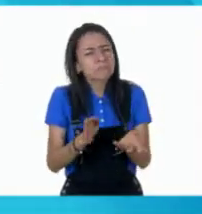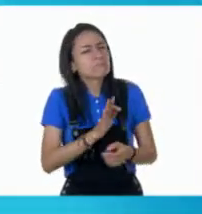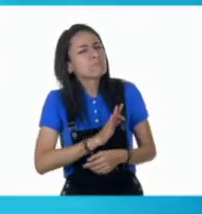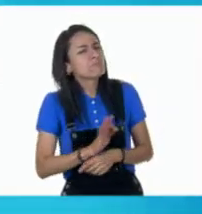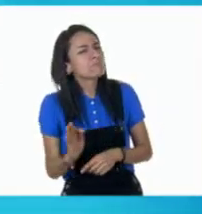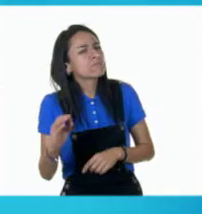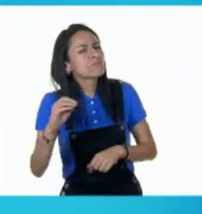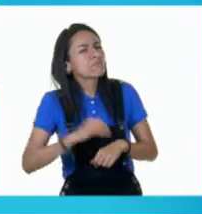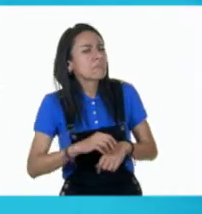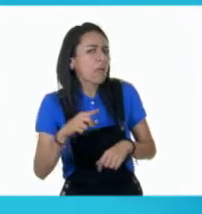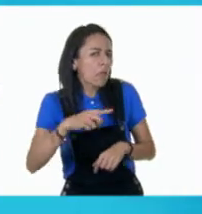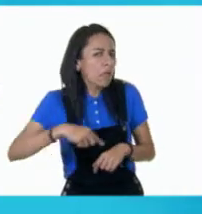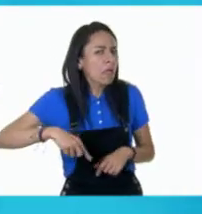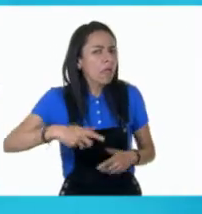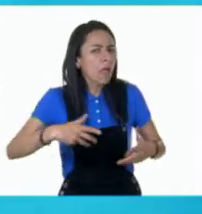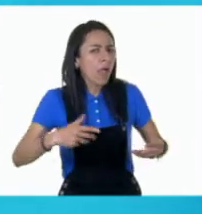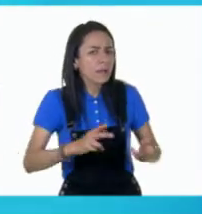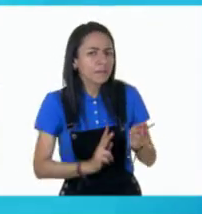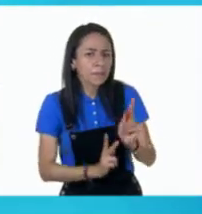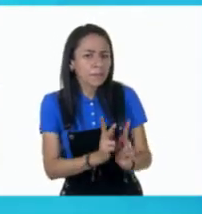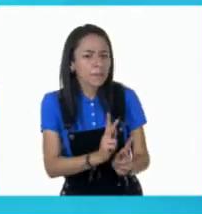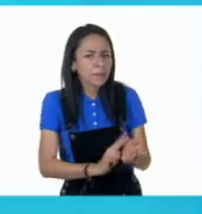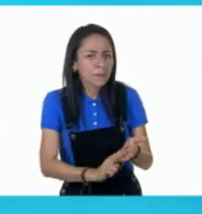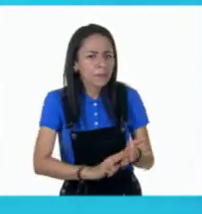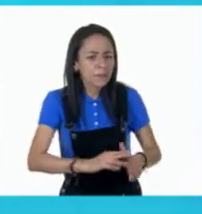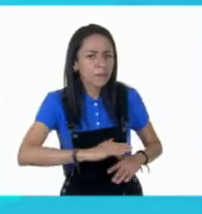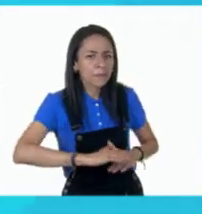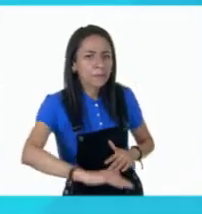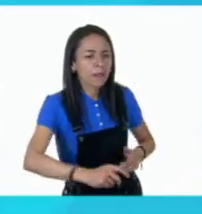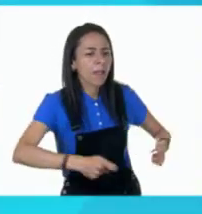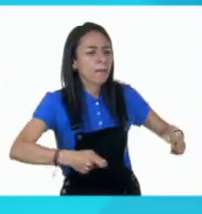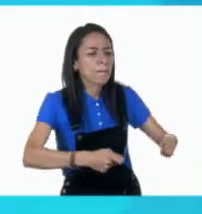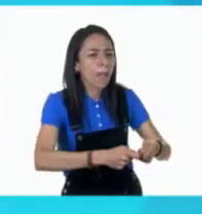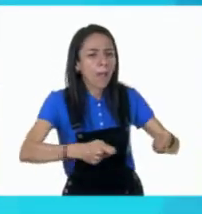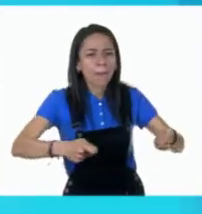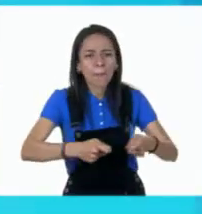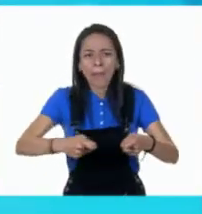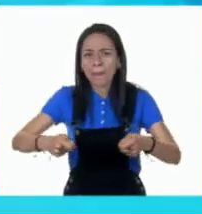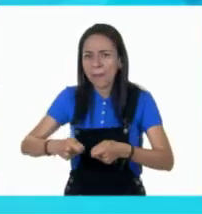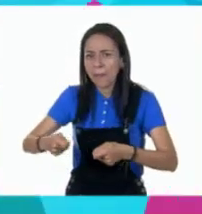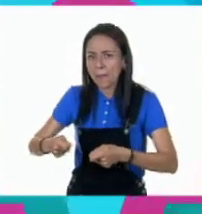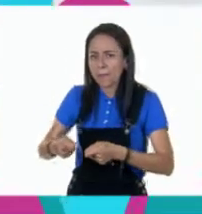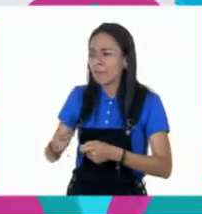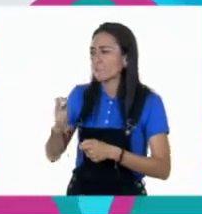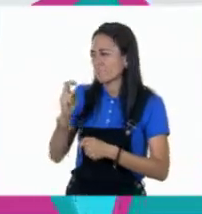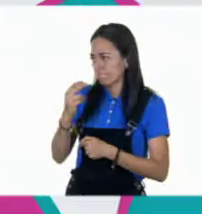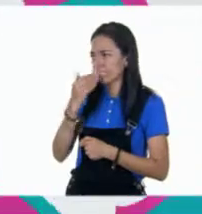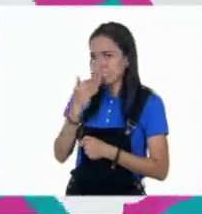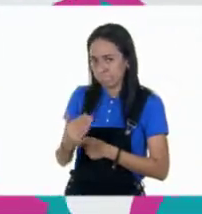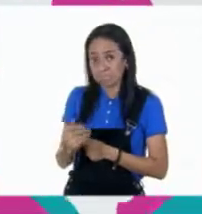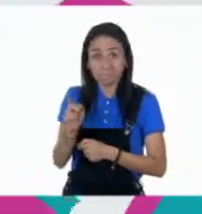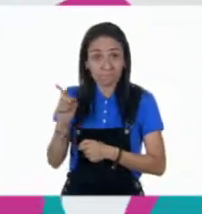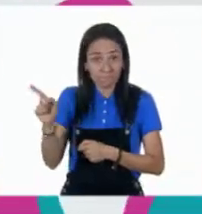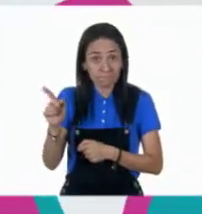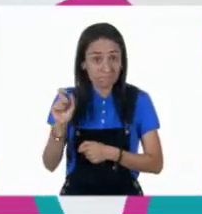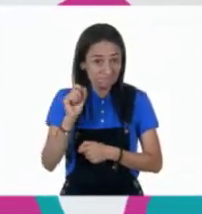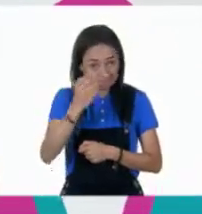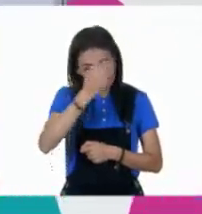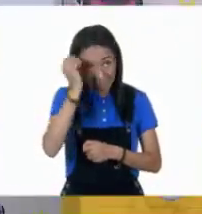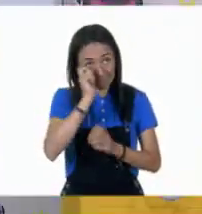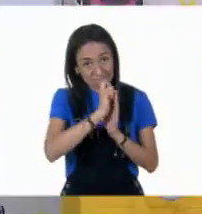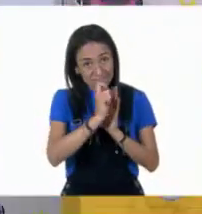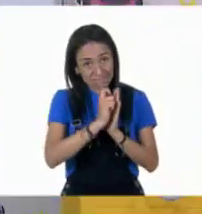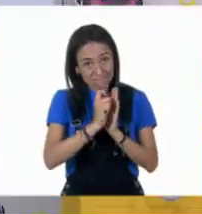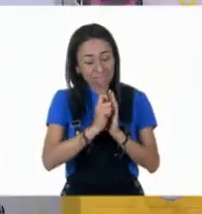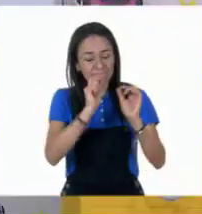pasto? Perfecto. Excelente. En lo que está terminando de escribir Oscar, vamos a ver la